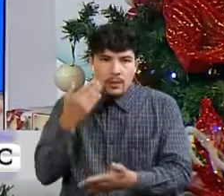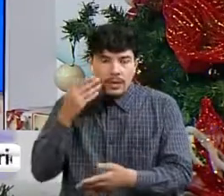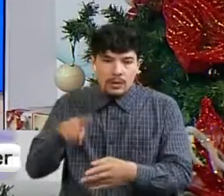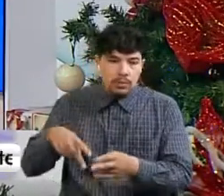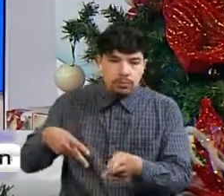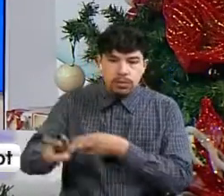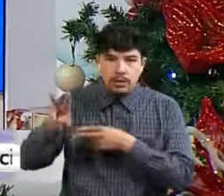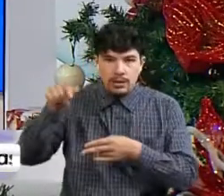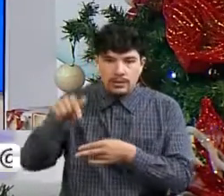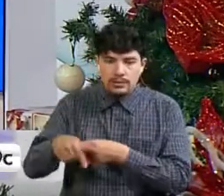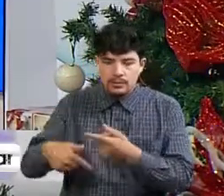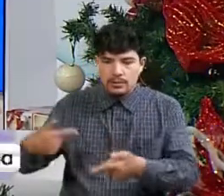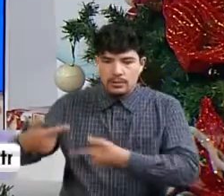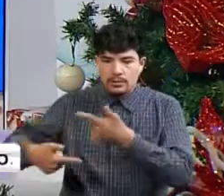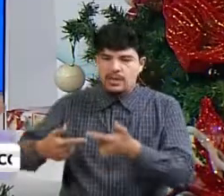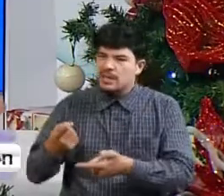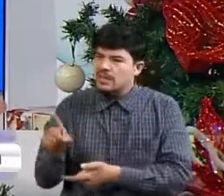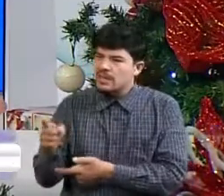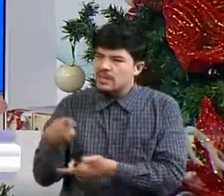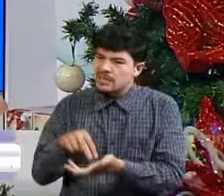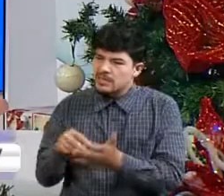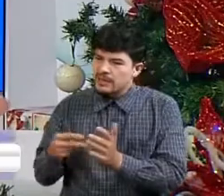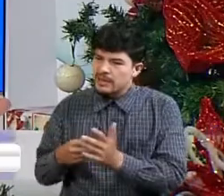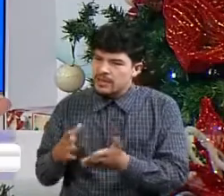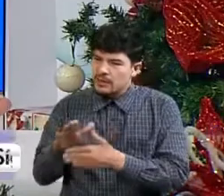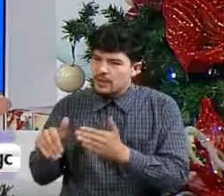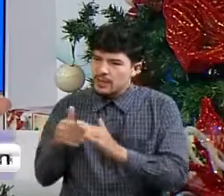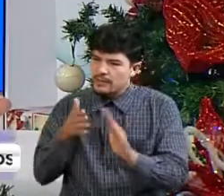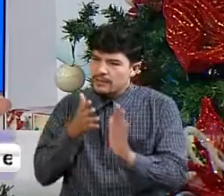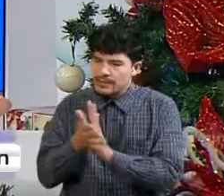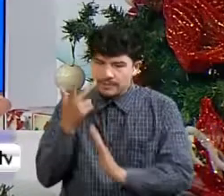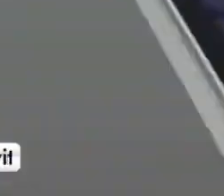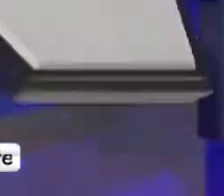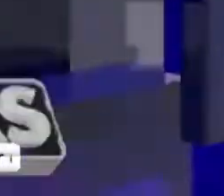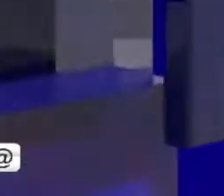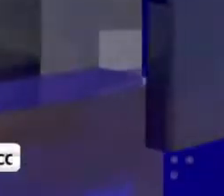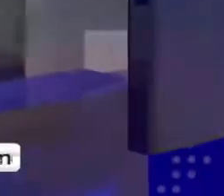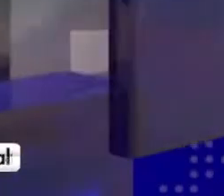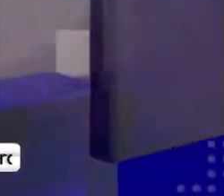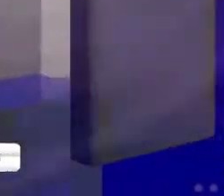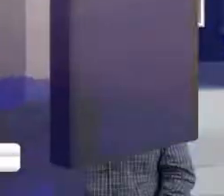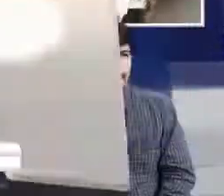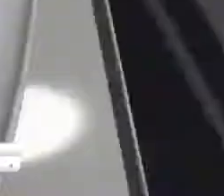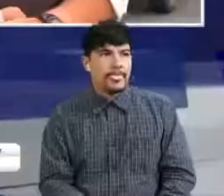escalera eléctrica de qué se trata todo esto yo venga muy buenas tardes adelante